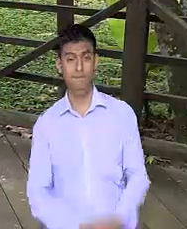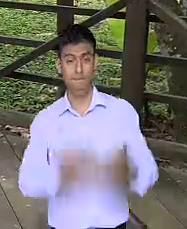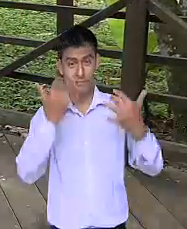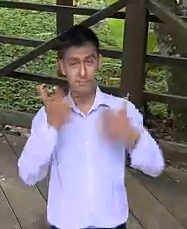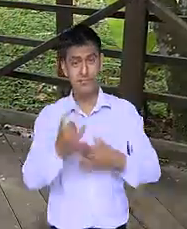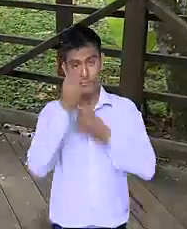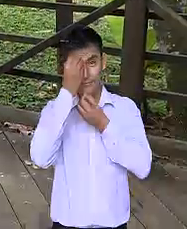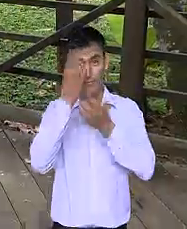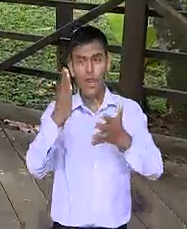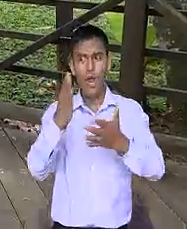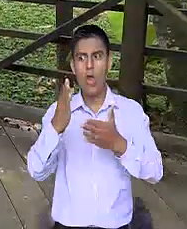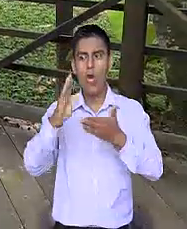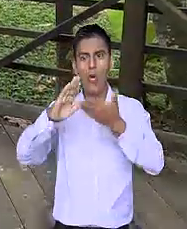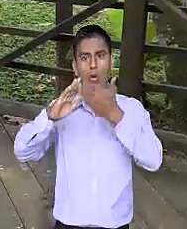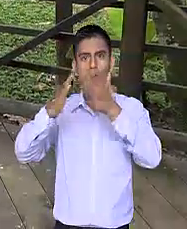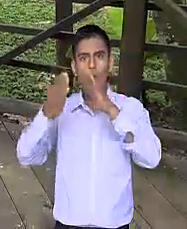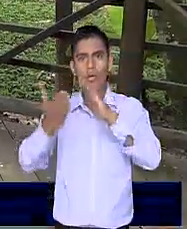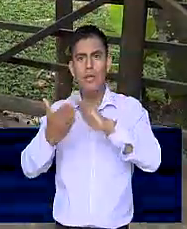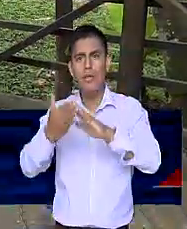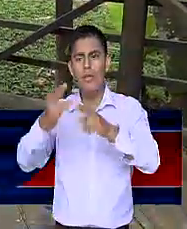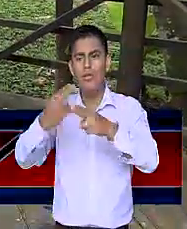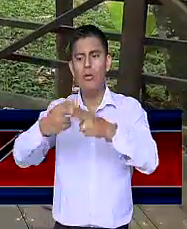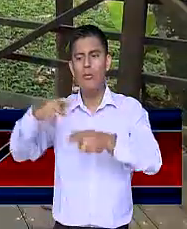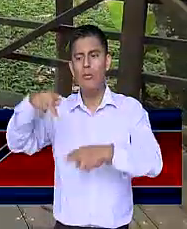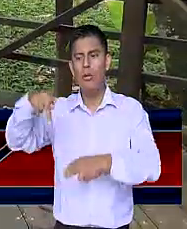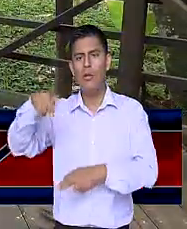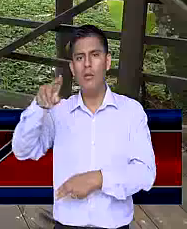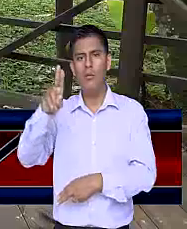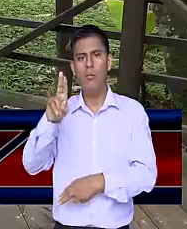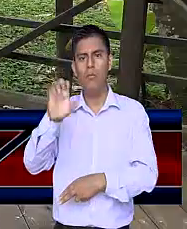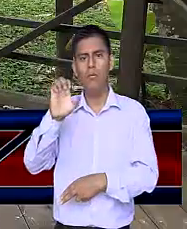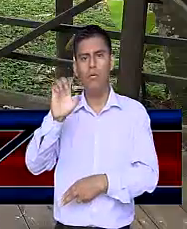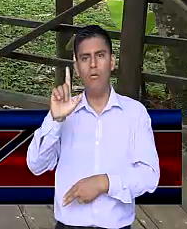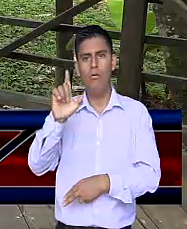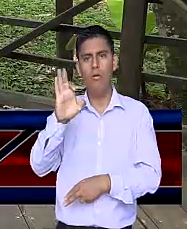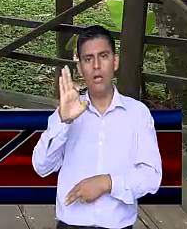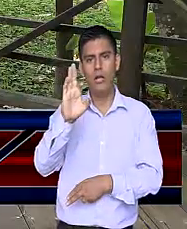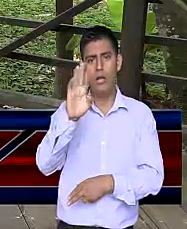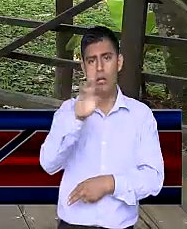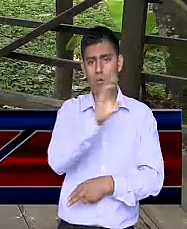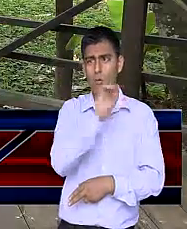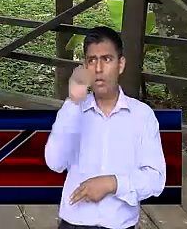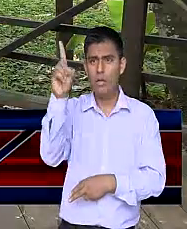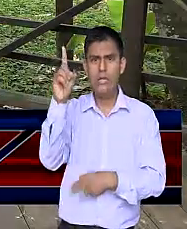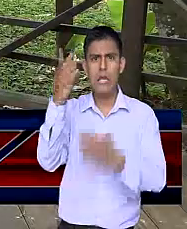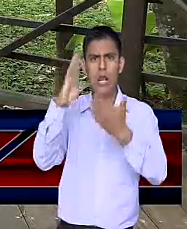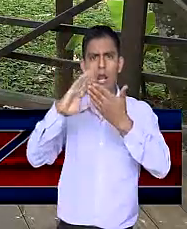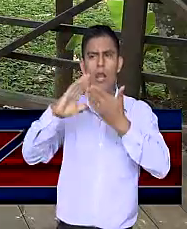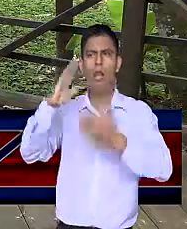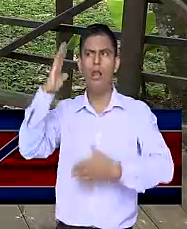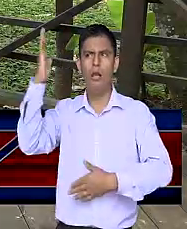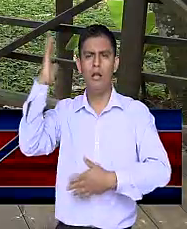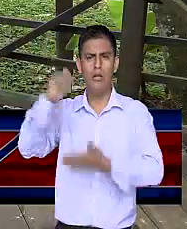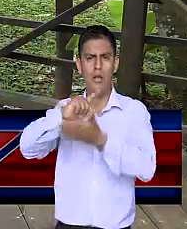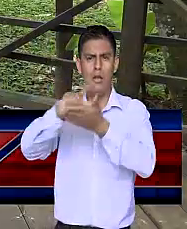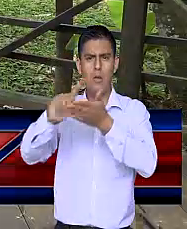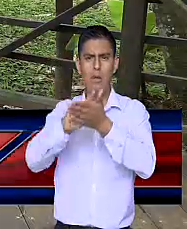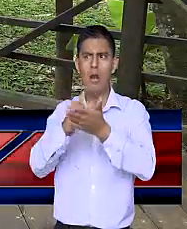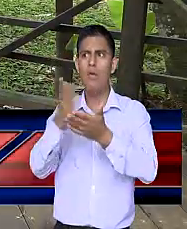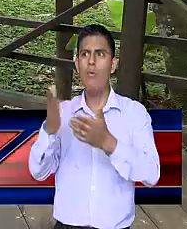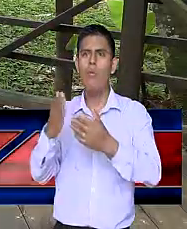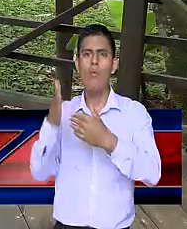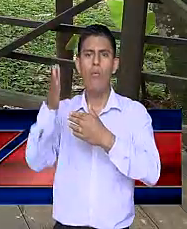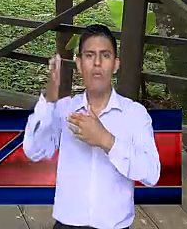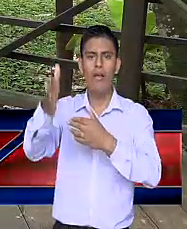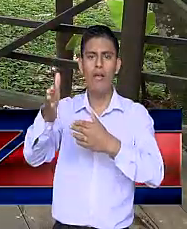Ahora les contamos que en la comunidad fronteriza de Puerto Nuevo, en la parroquia Pacayacu, la alcaldía de Lago Agrio